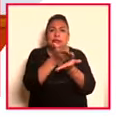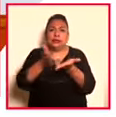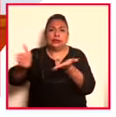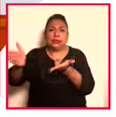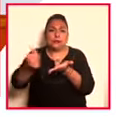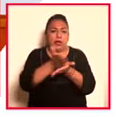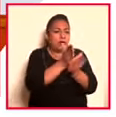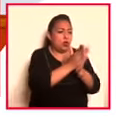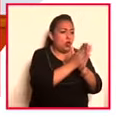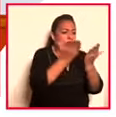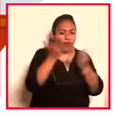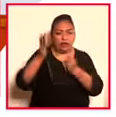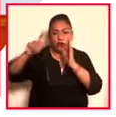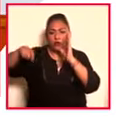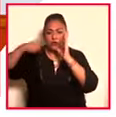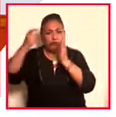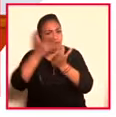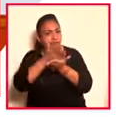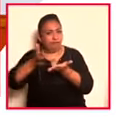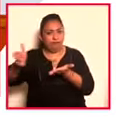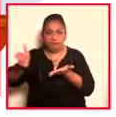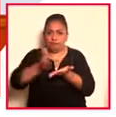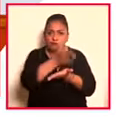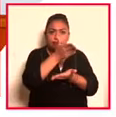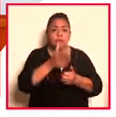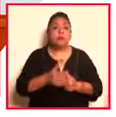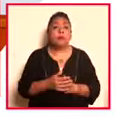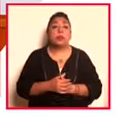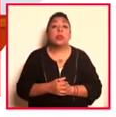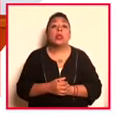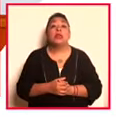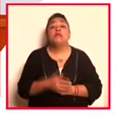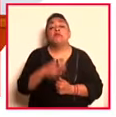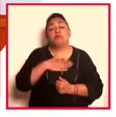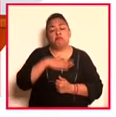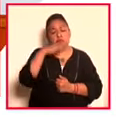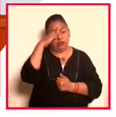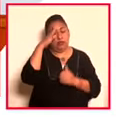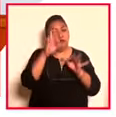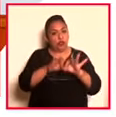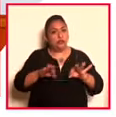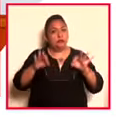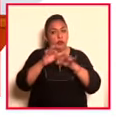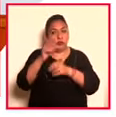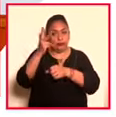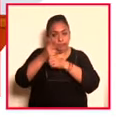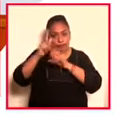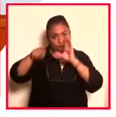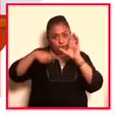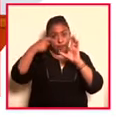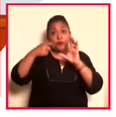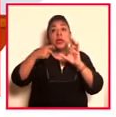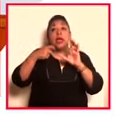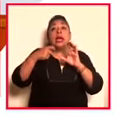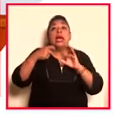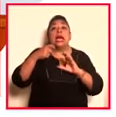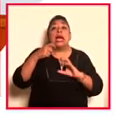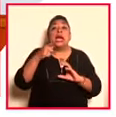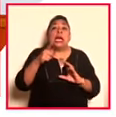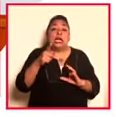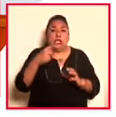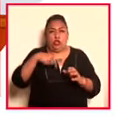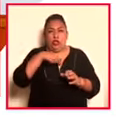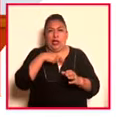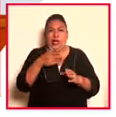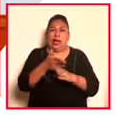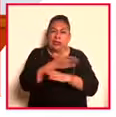literaria de la cinematográfica. Que nos parecía importante filmarla del otro lado, porque nosotros en trabajos